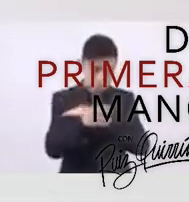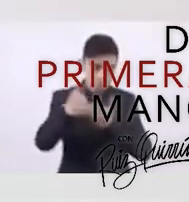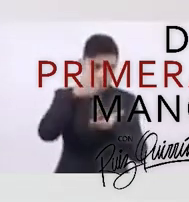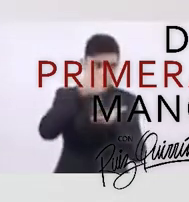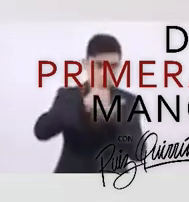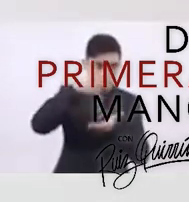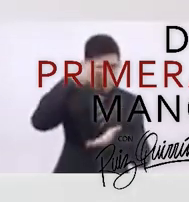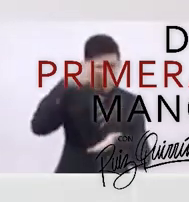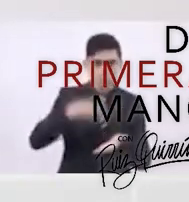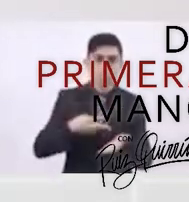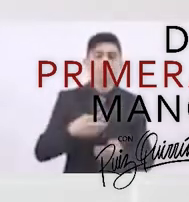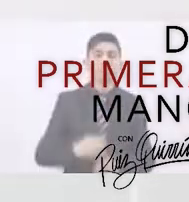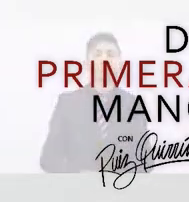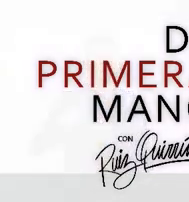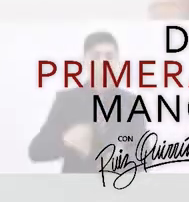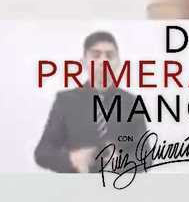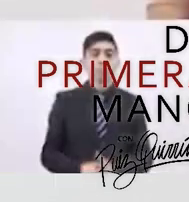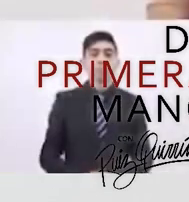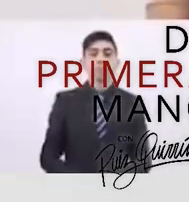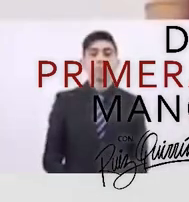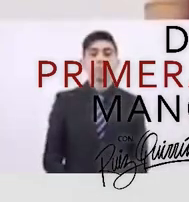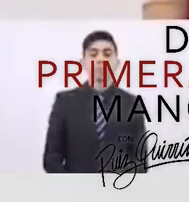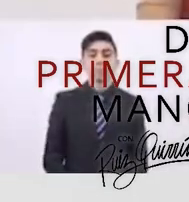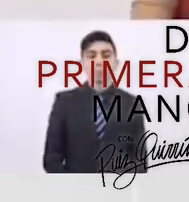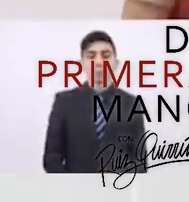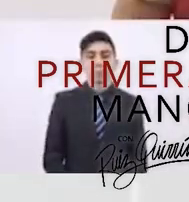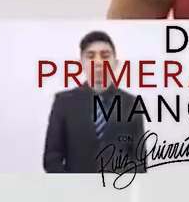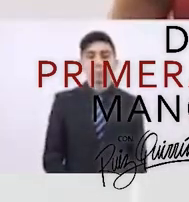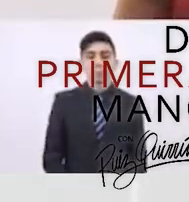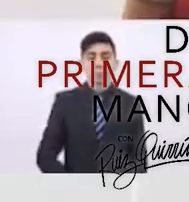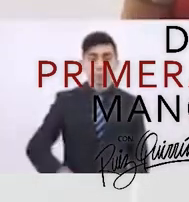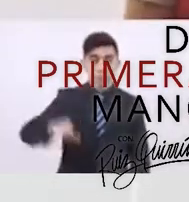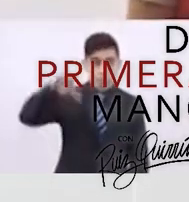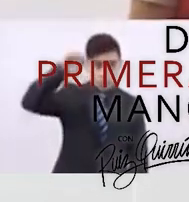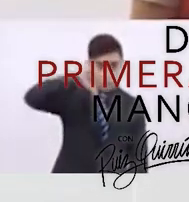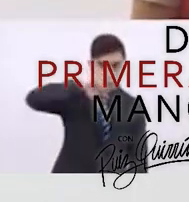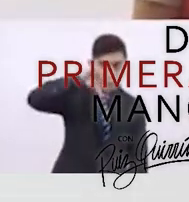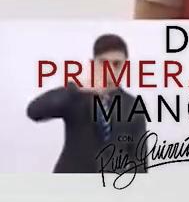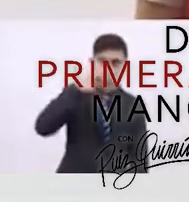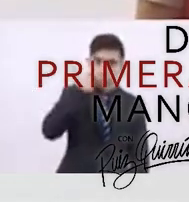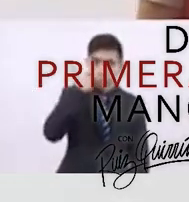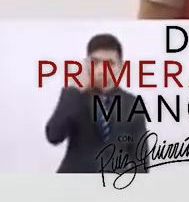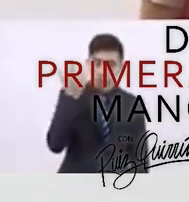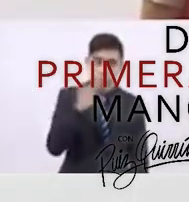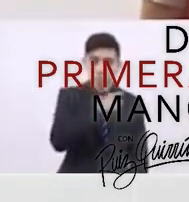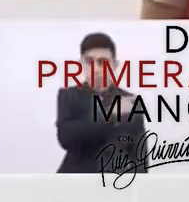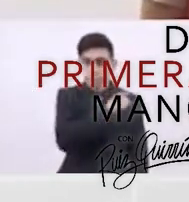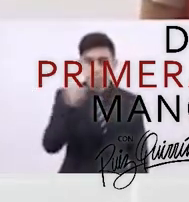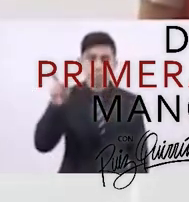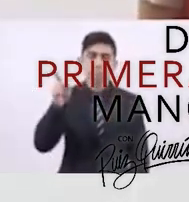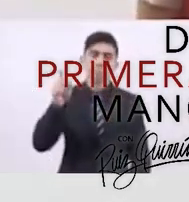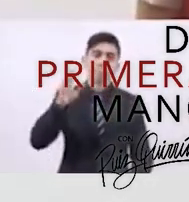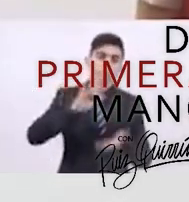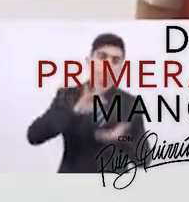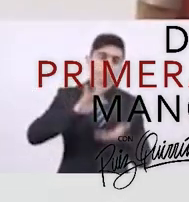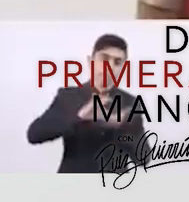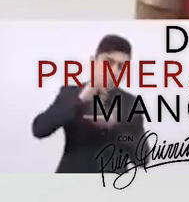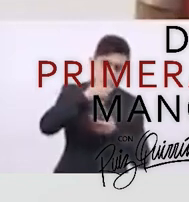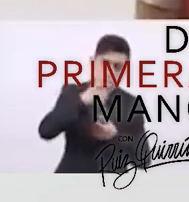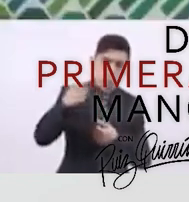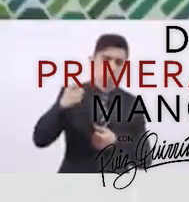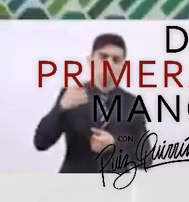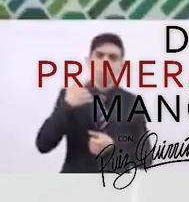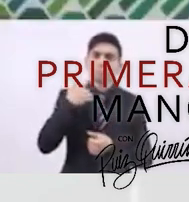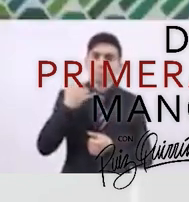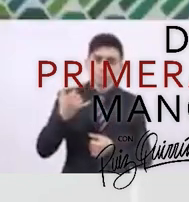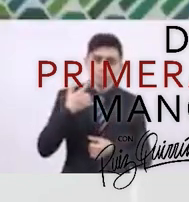en su lugar entra Guillermo Calderón. El día de hoy queremos agradecerle todo su empeño y trabajo a